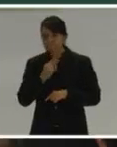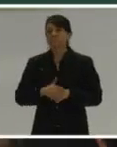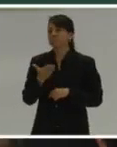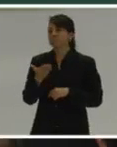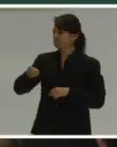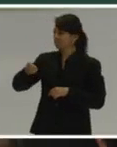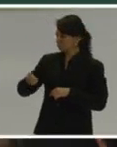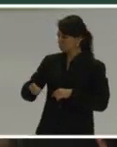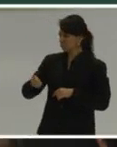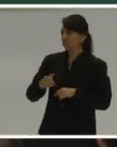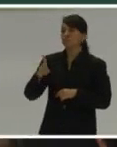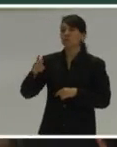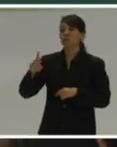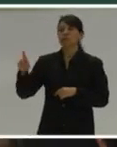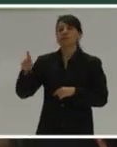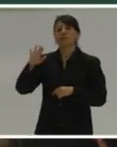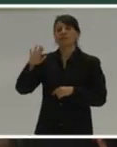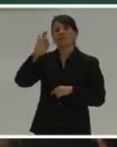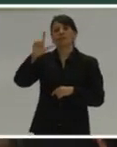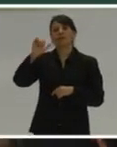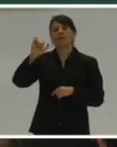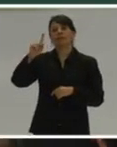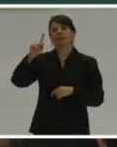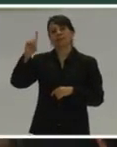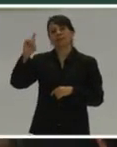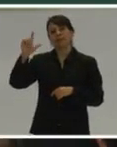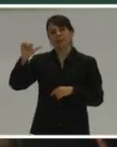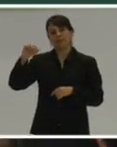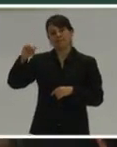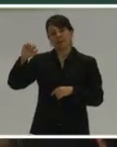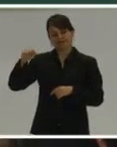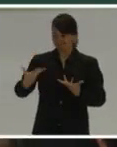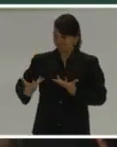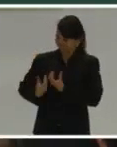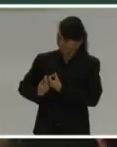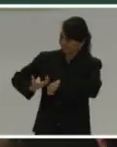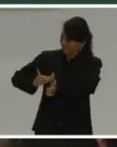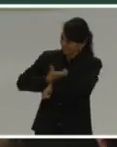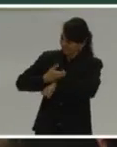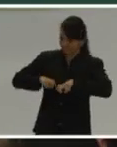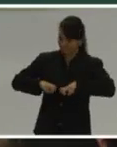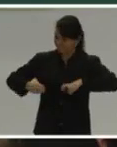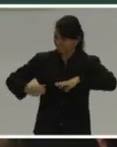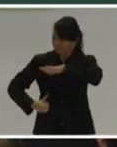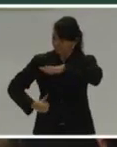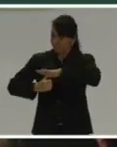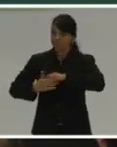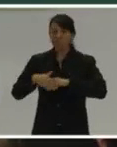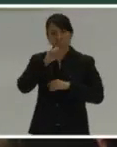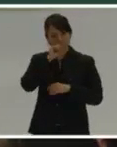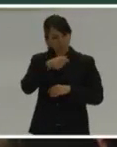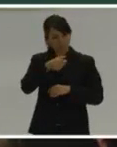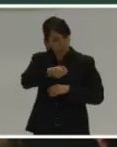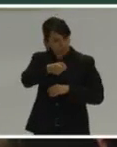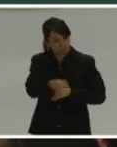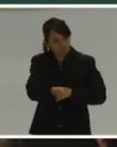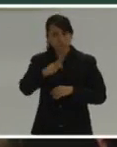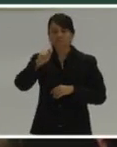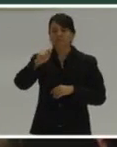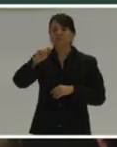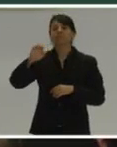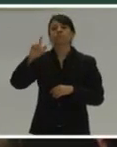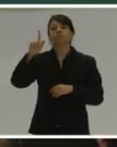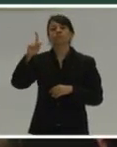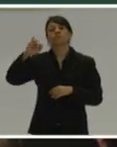doctor Felipe de la Mata por acompañarme en la mesa. También saludar al Tribunal Electoral